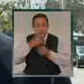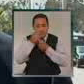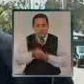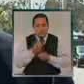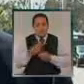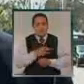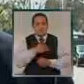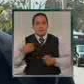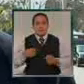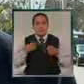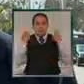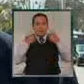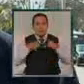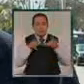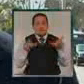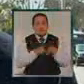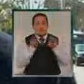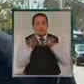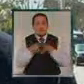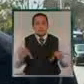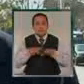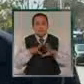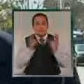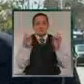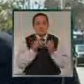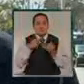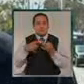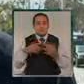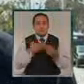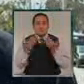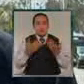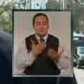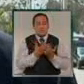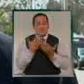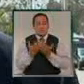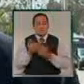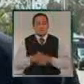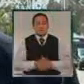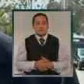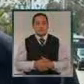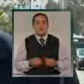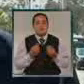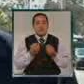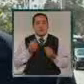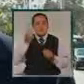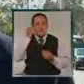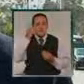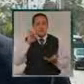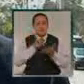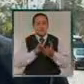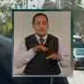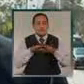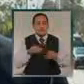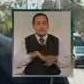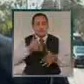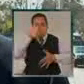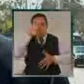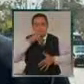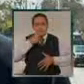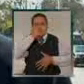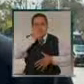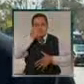Agricultura ha avisado que no hay ningún tipo de evidencia para pensar que se trate de influenza